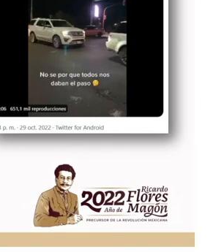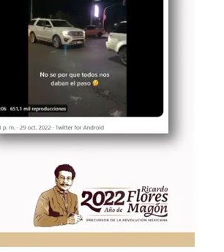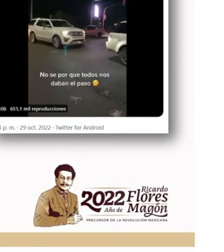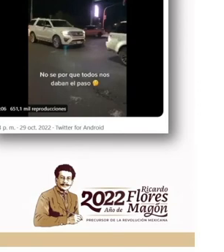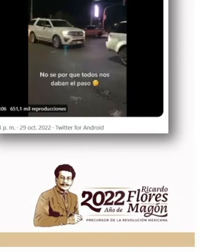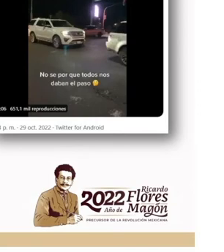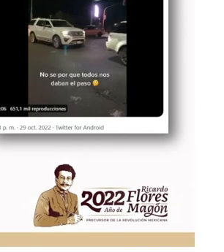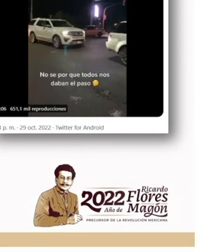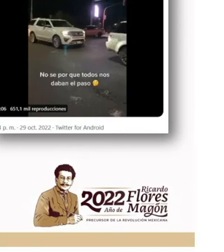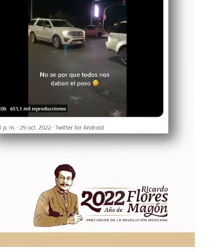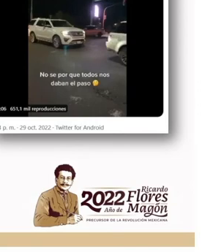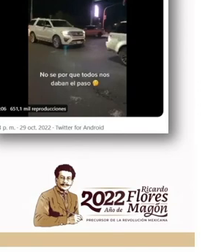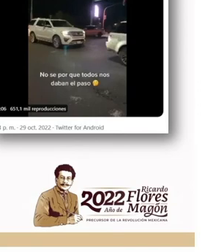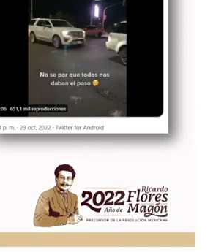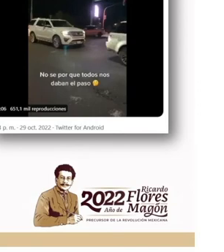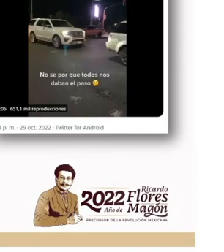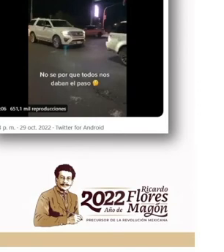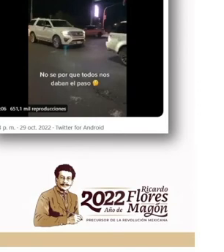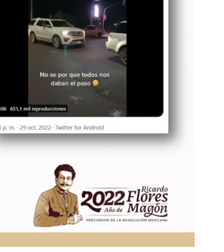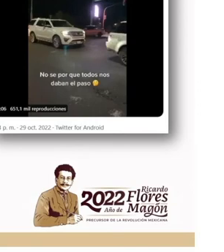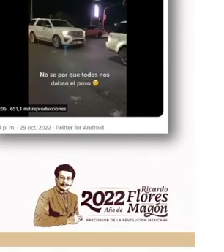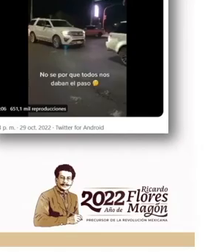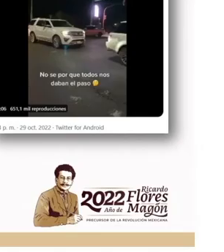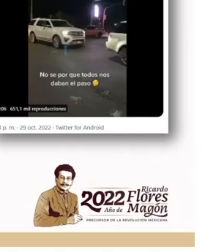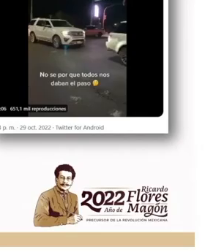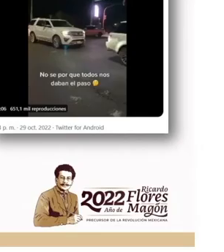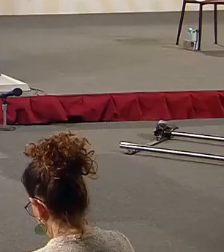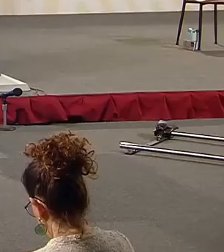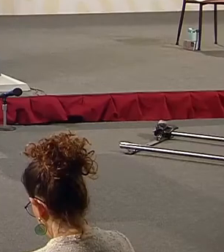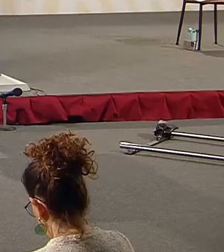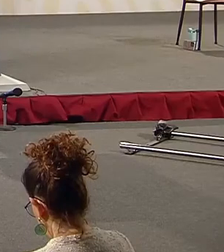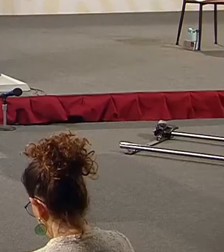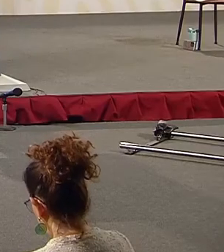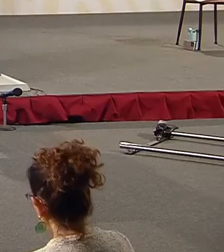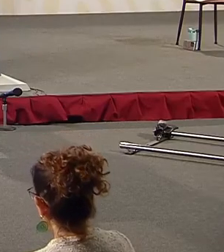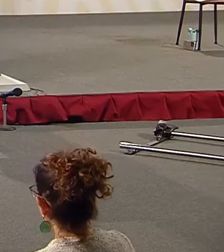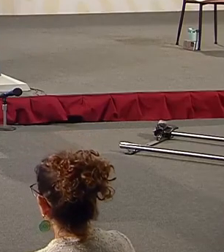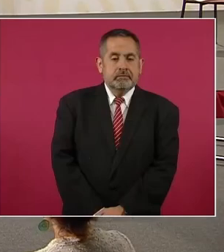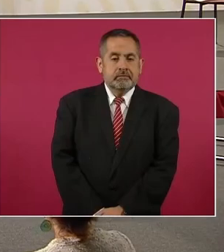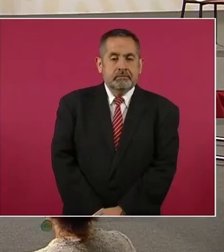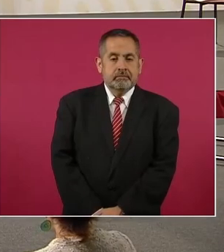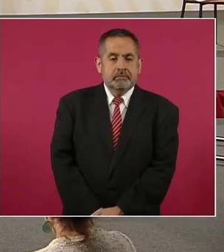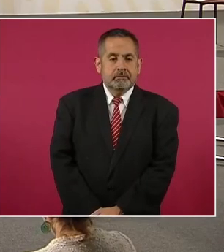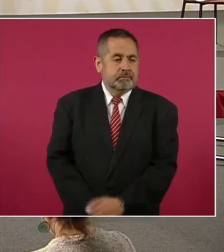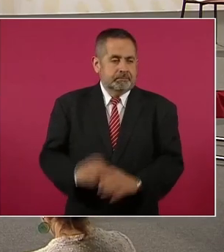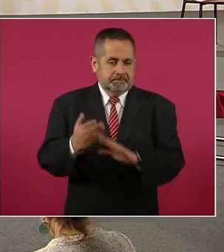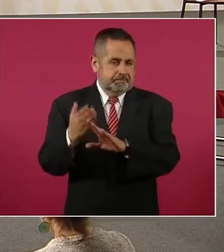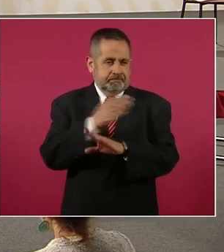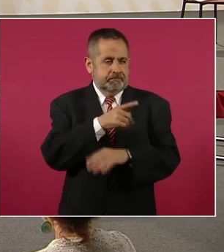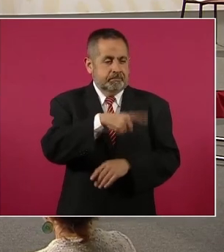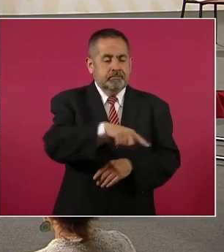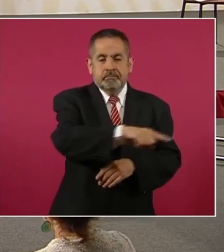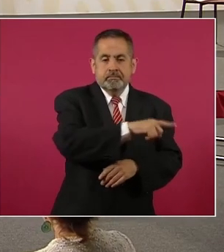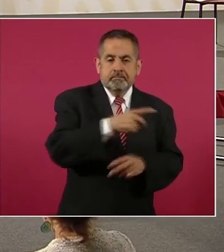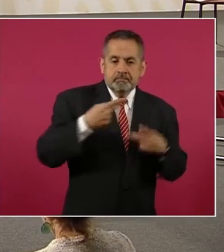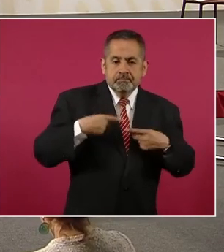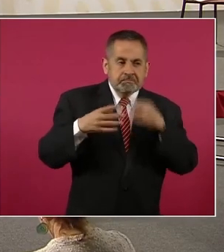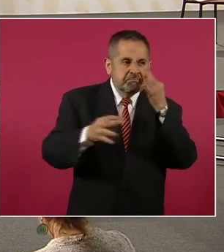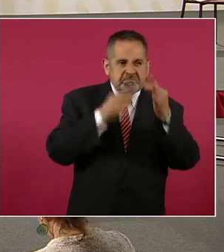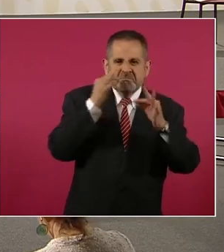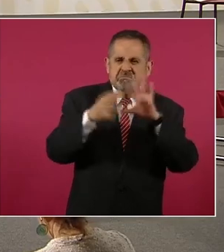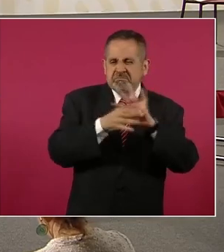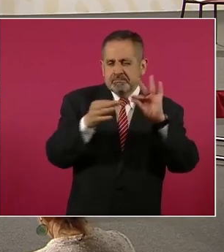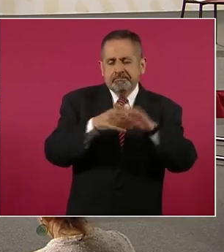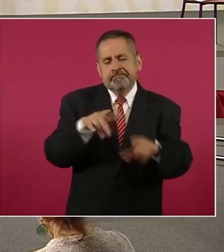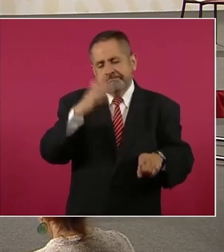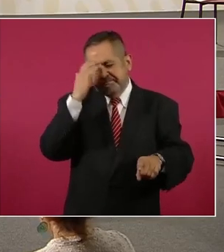informar sobre estos asuntos, el 29 de octubre pasado, personajes de la oposición y periodistas lanzaron una campaña, de las